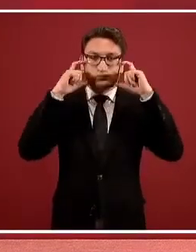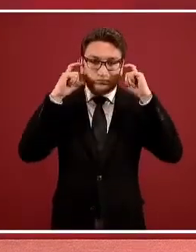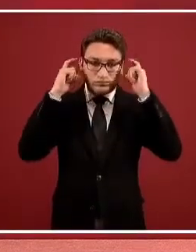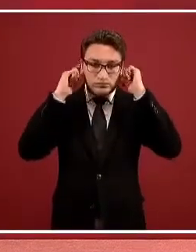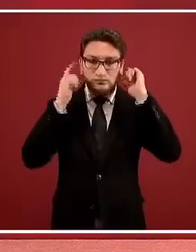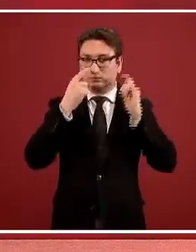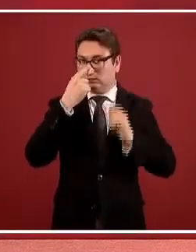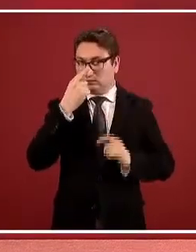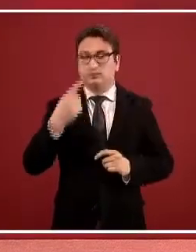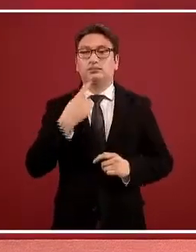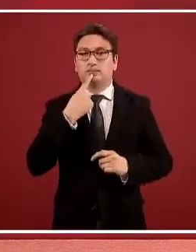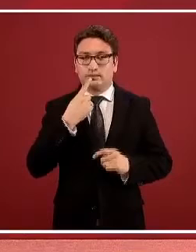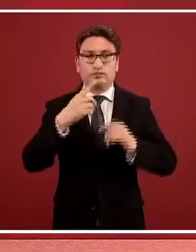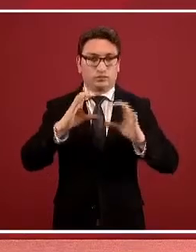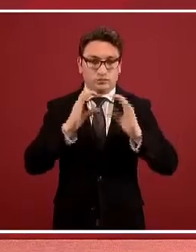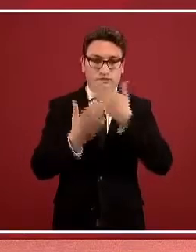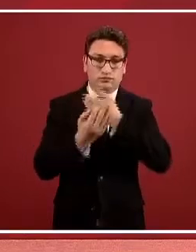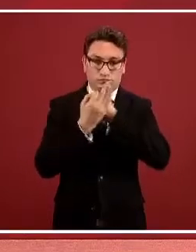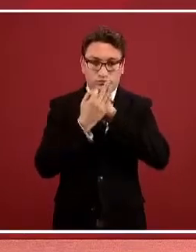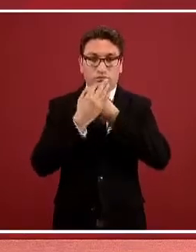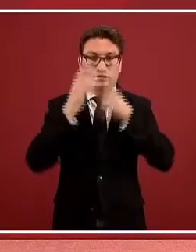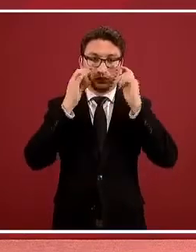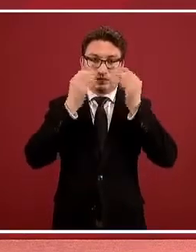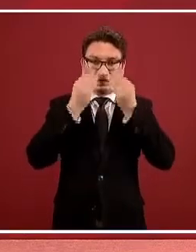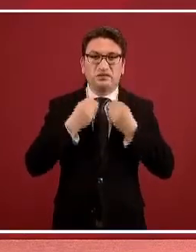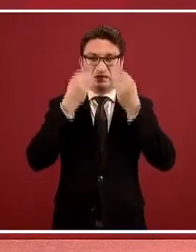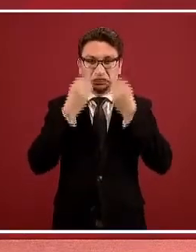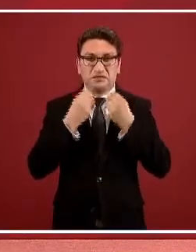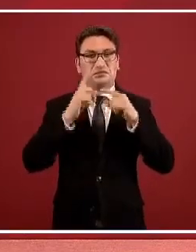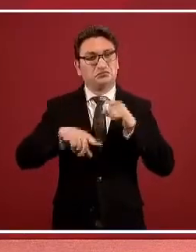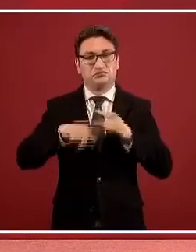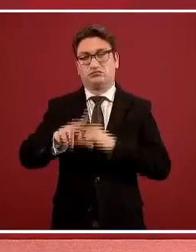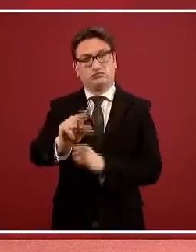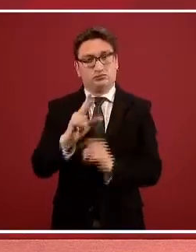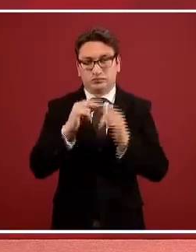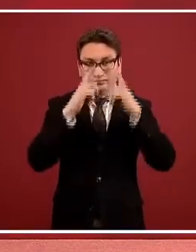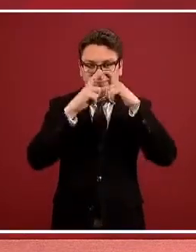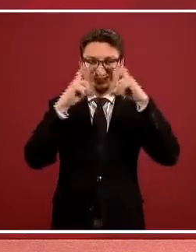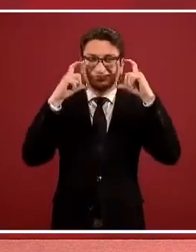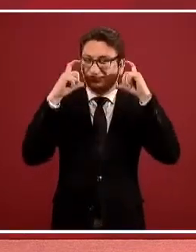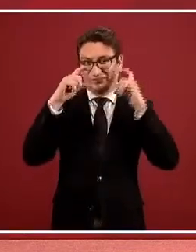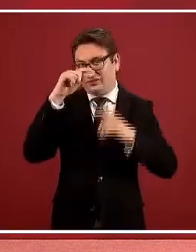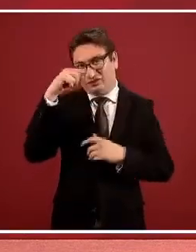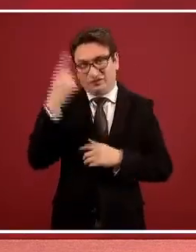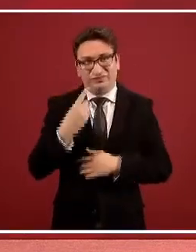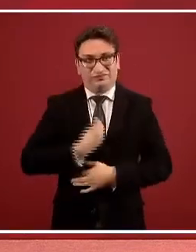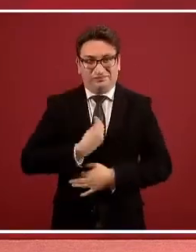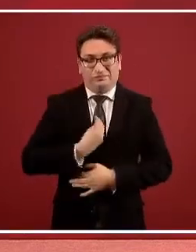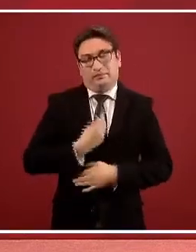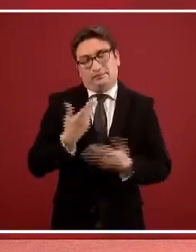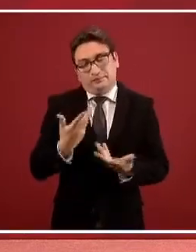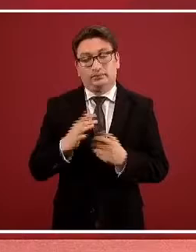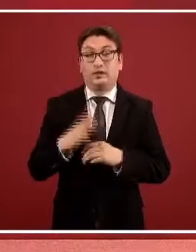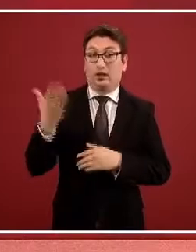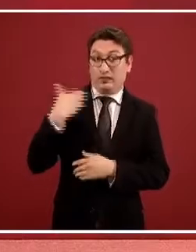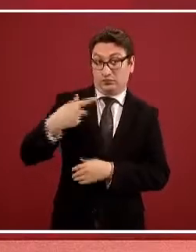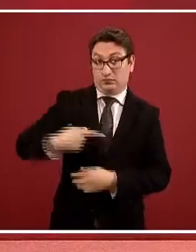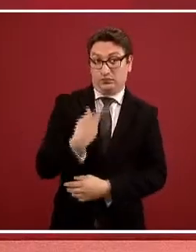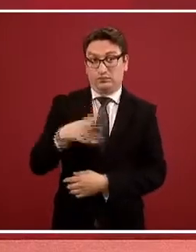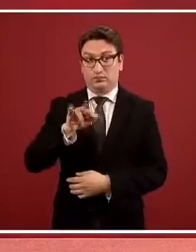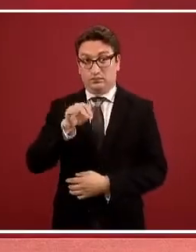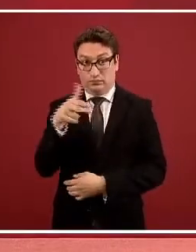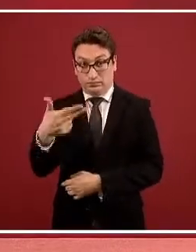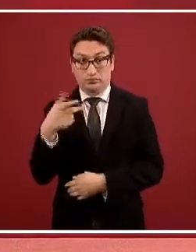manipulado en ningún momento. No es fácil mantenerlo, es difícil. Y sobre la pregunta sobre pacientes con VIH, a mí me gustaría